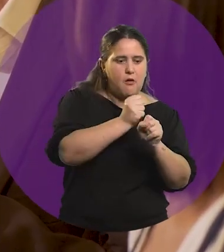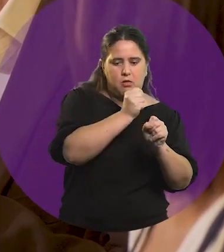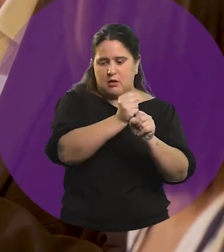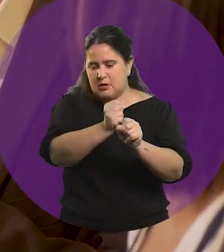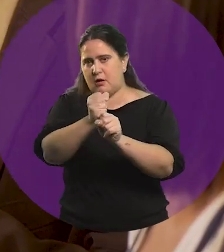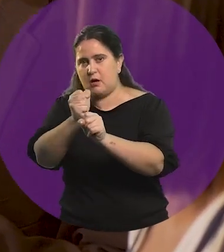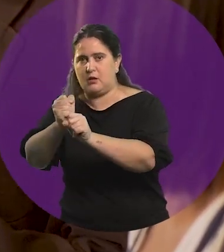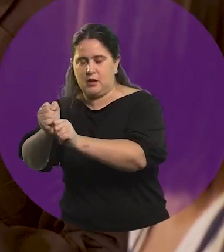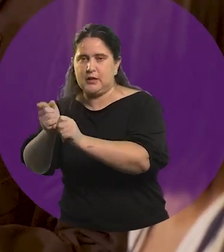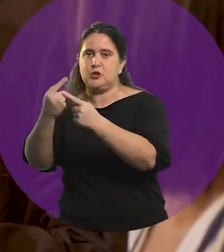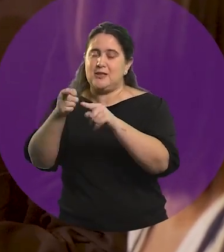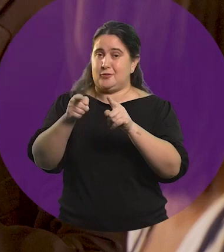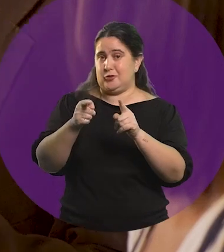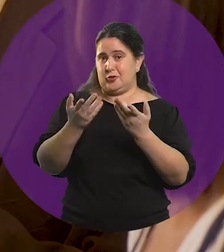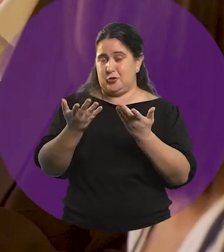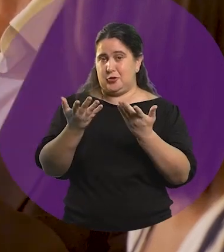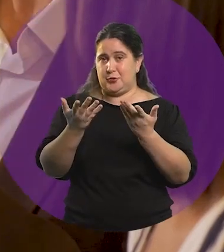eso quería hacer referencia,